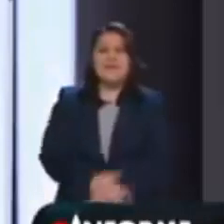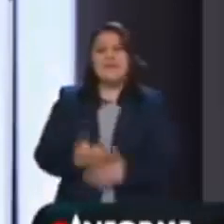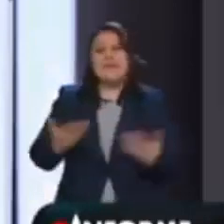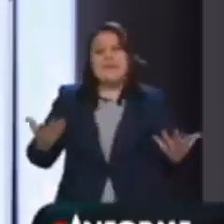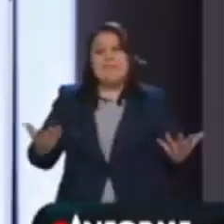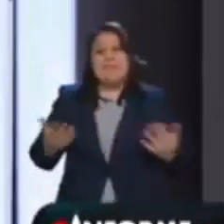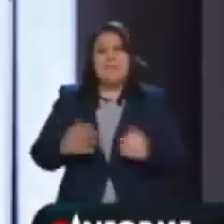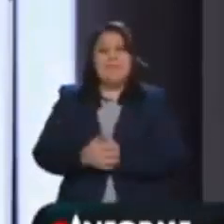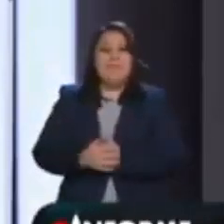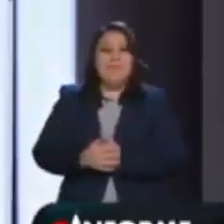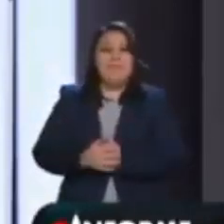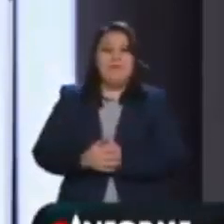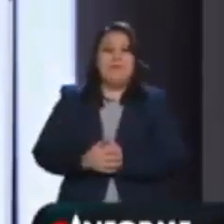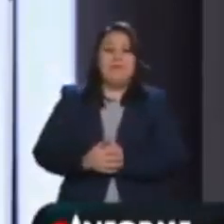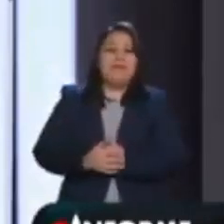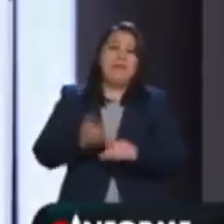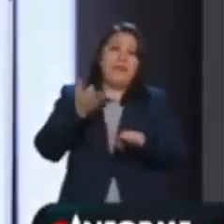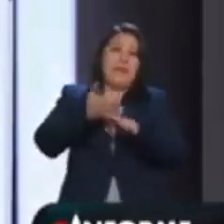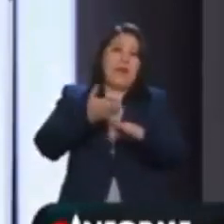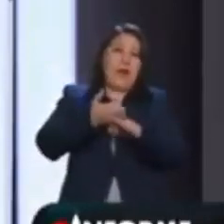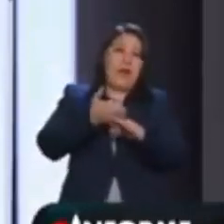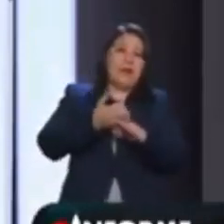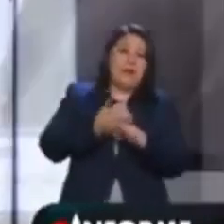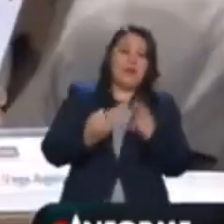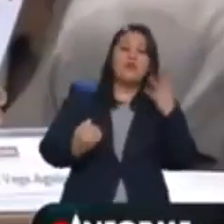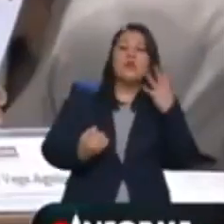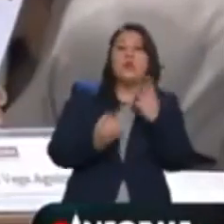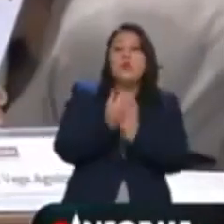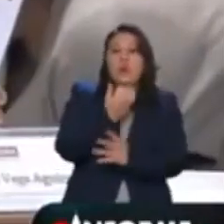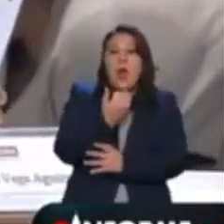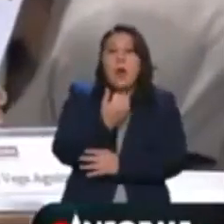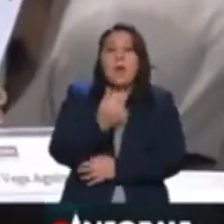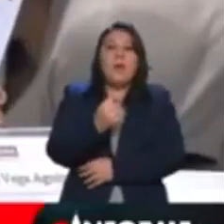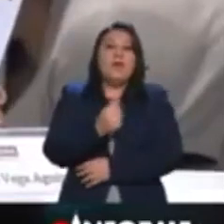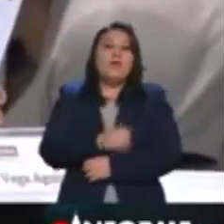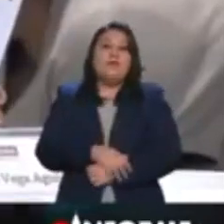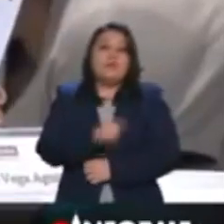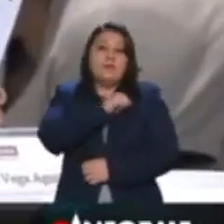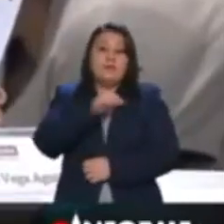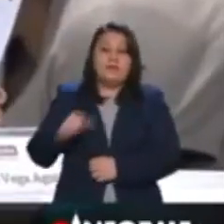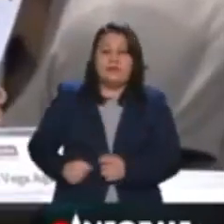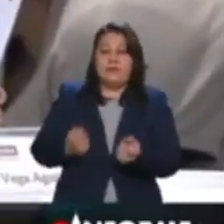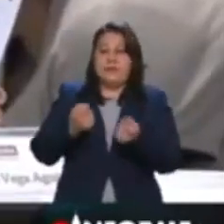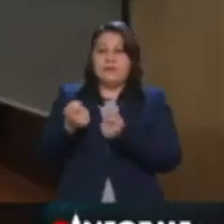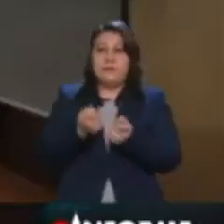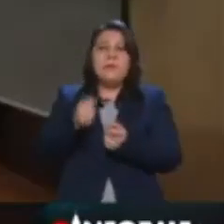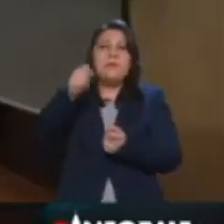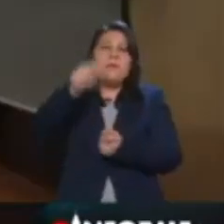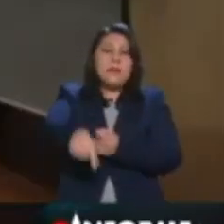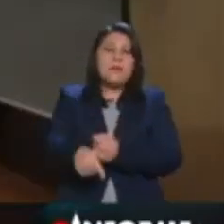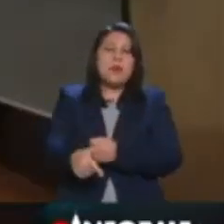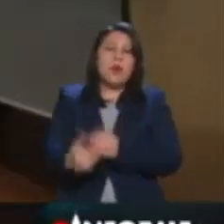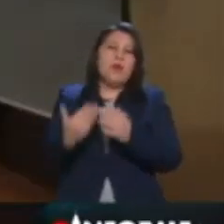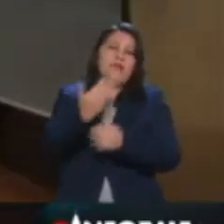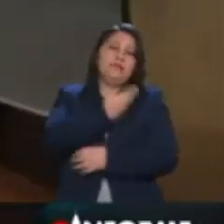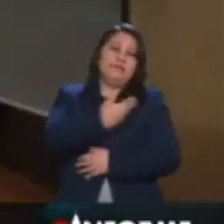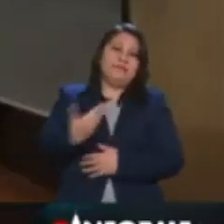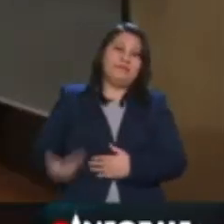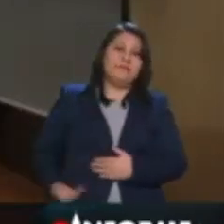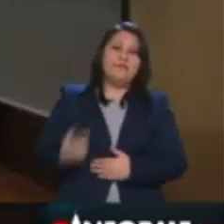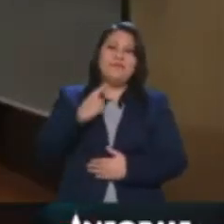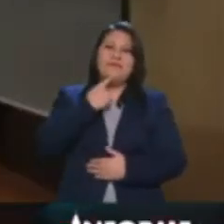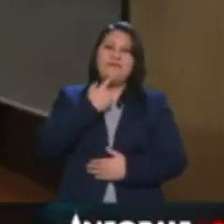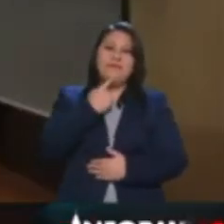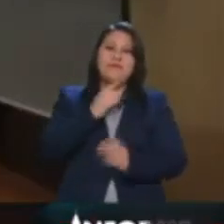Bueno, y a propósito de la entrada de los nuevos mandatarios locales y estatales, el presidente López Obrador llamó a evitar el despilfarro y reducir el